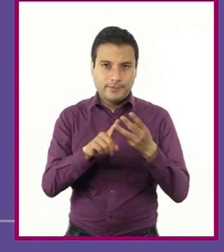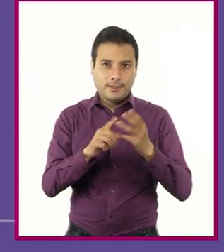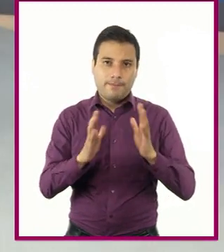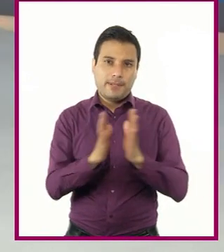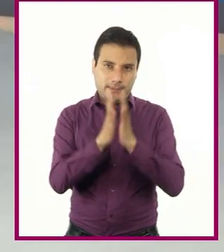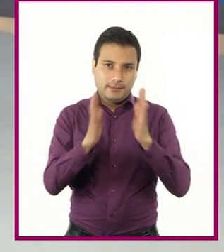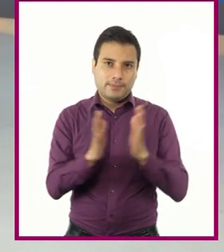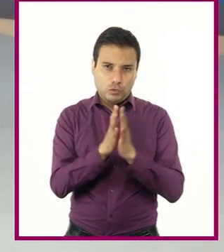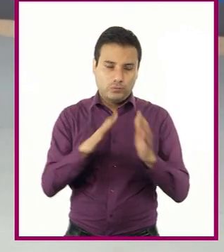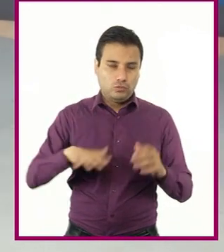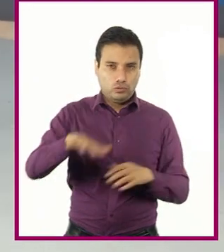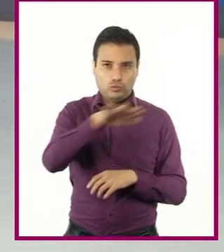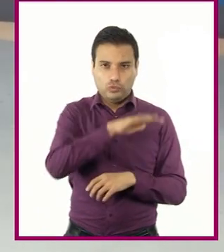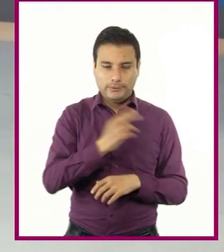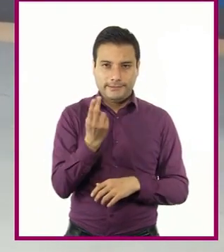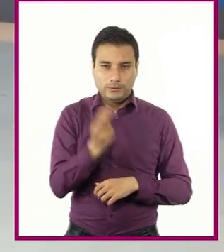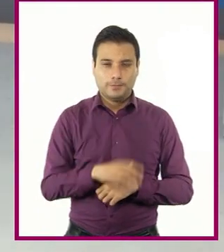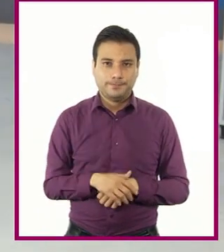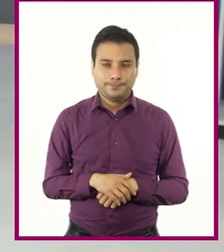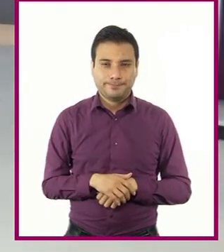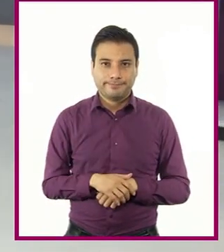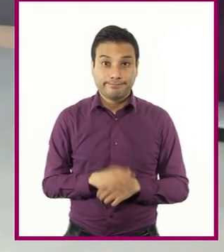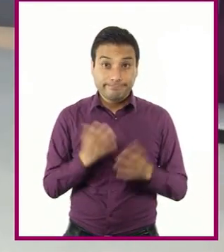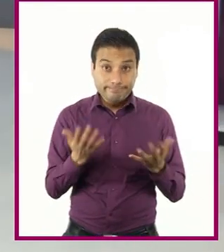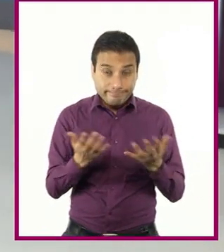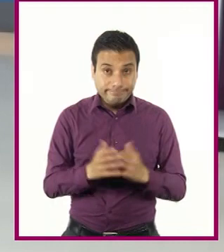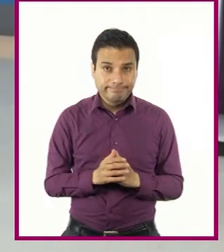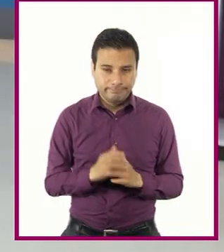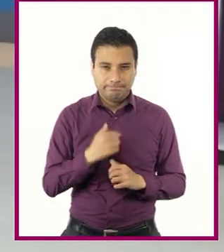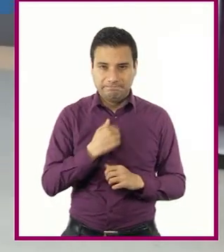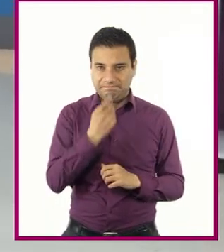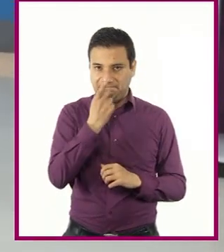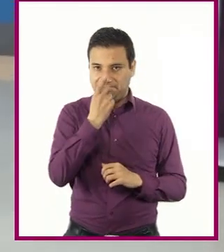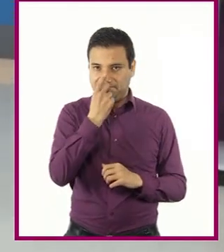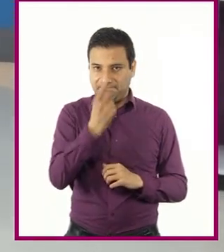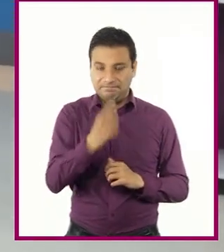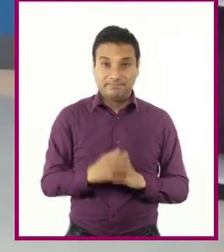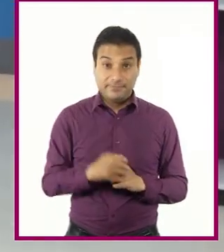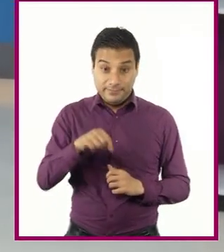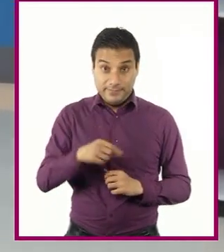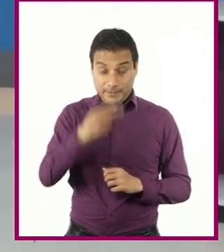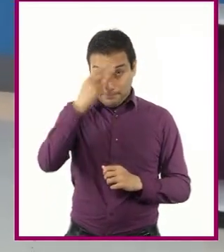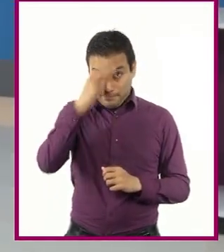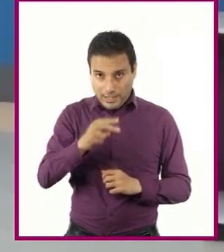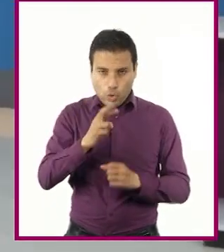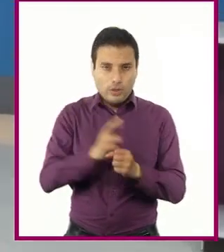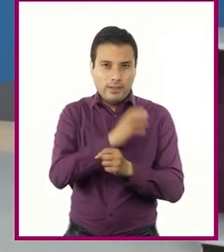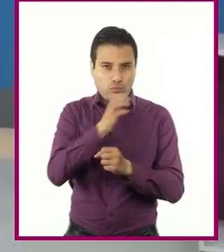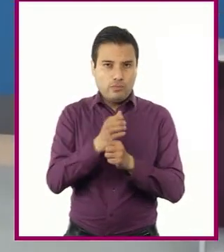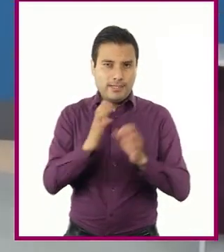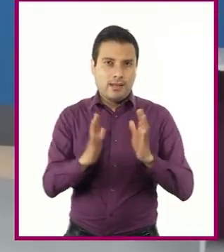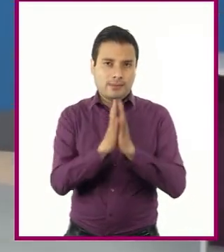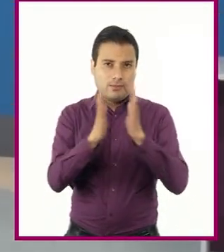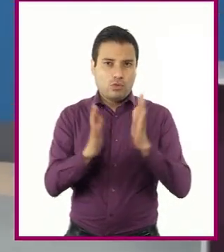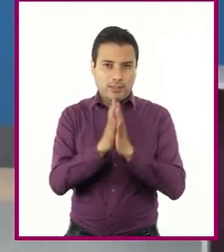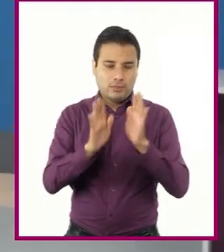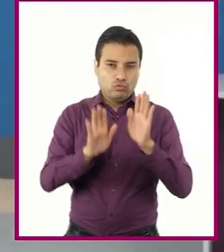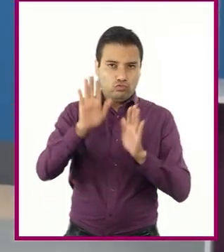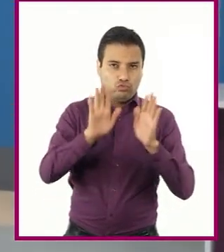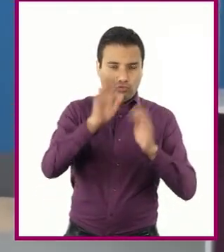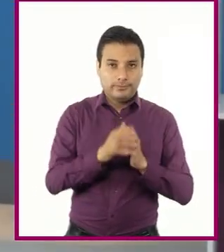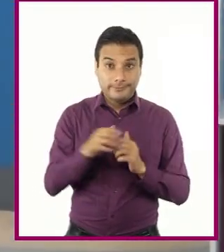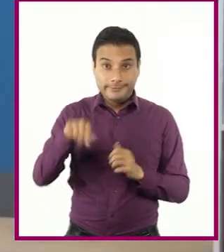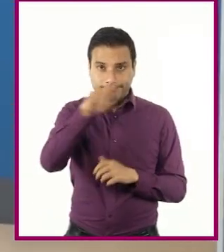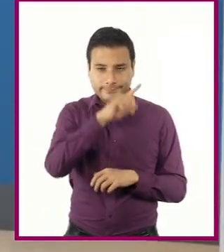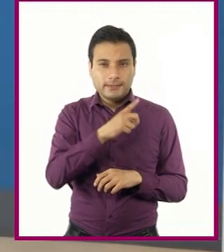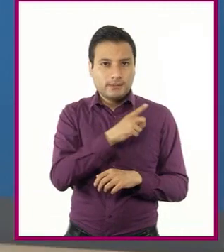ciudadana. Con base en lo anterior, podemos afirmar que vivimos en una república democrática. Por ello es importante que